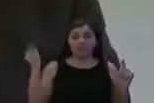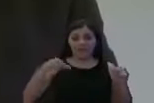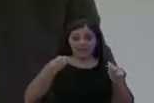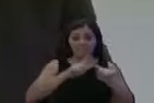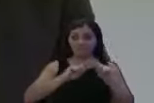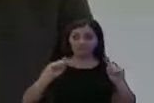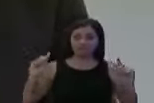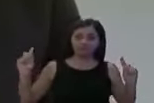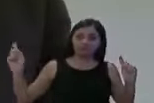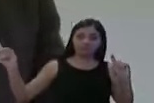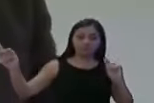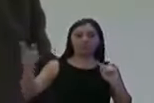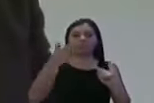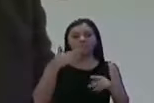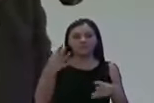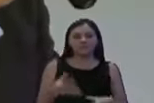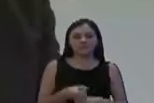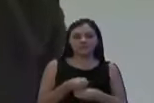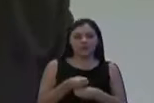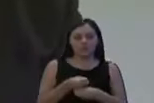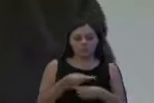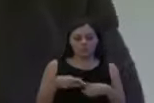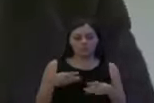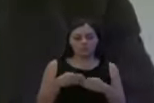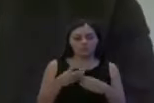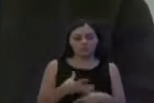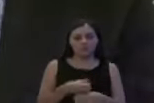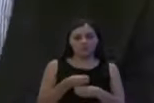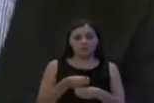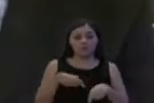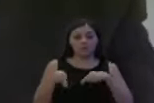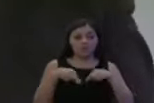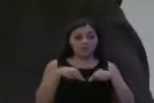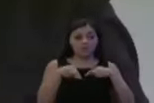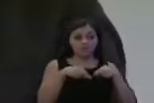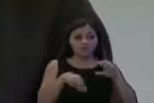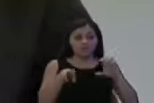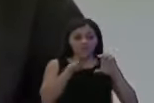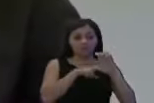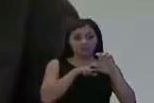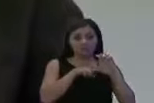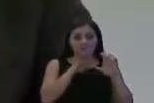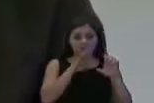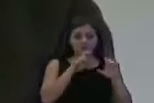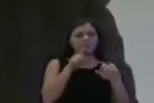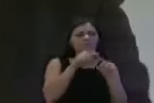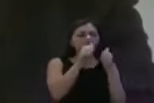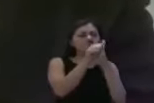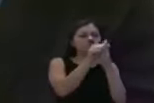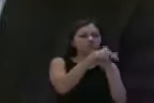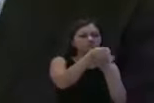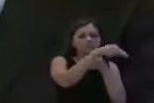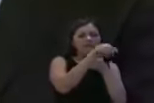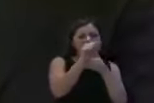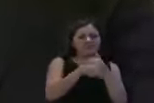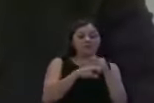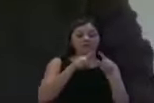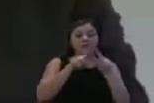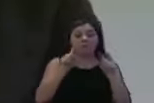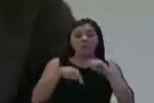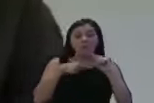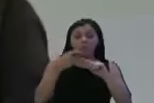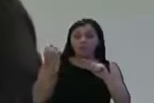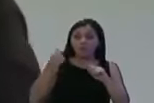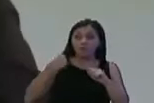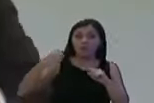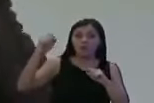seguridad Así que solamente para transporte interno utilizar esa vía Bilbao los pájaros y cuando se trata